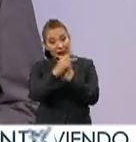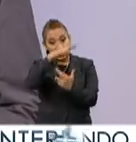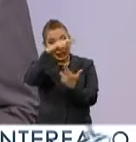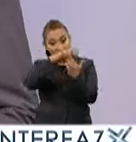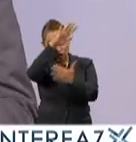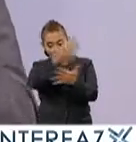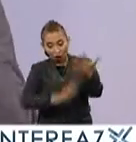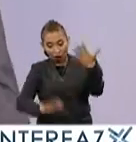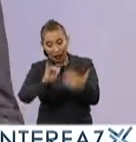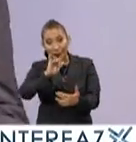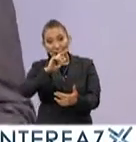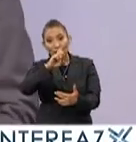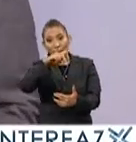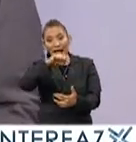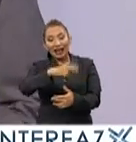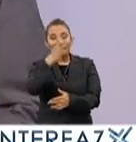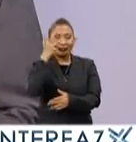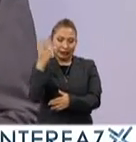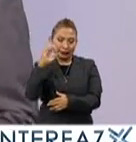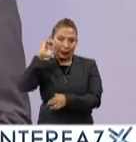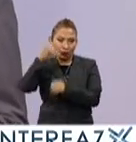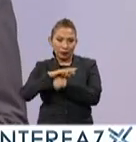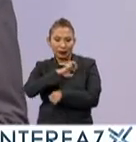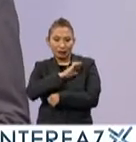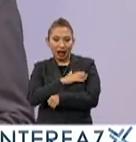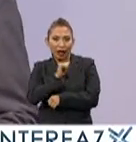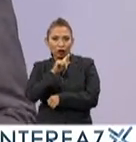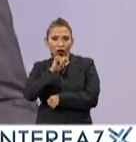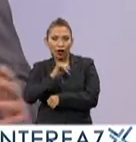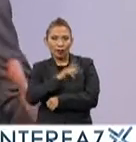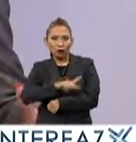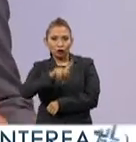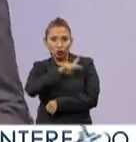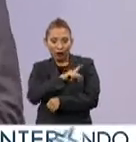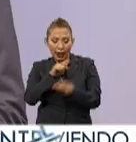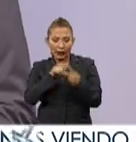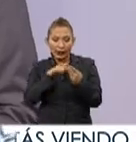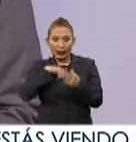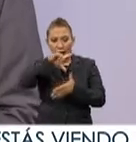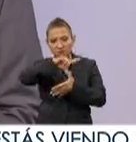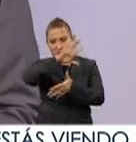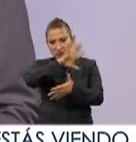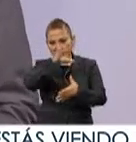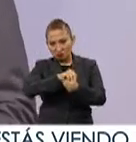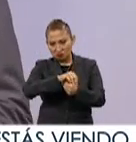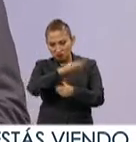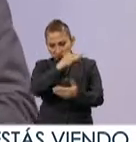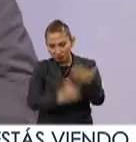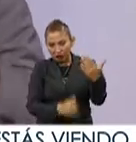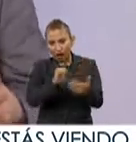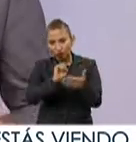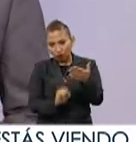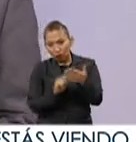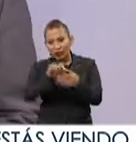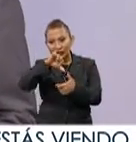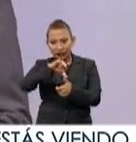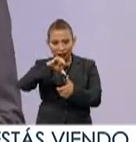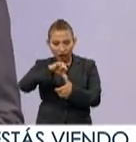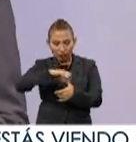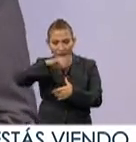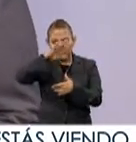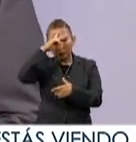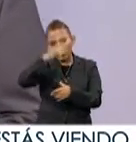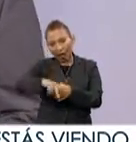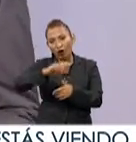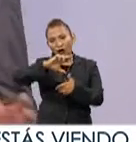región iberoamericana, 3 en Europa, que es España, Andorra y Portugal, más toda América Latina, Sudamérica, Centroamérica,